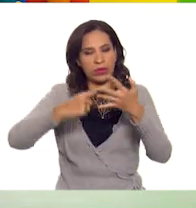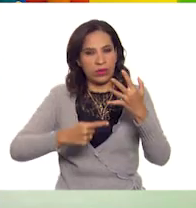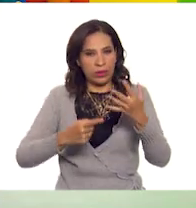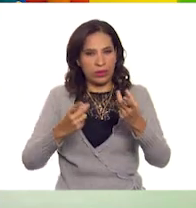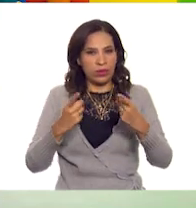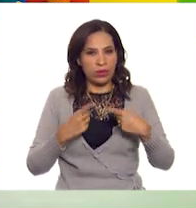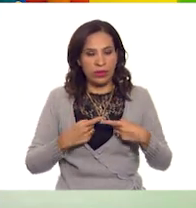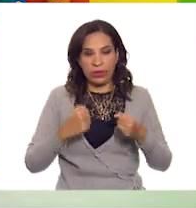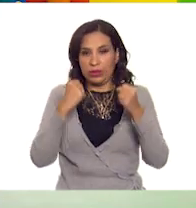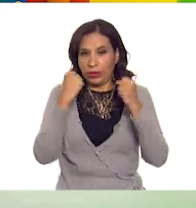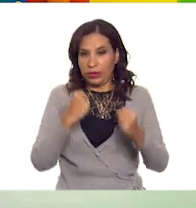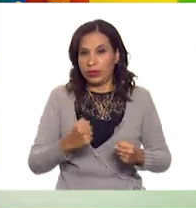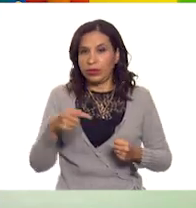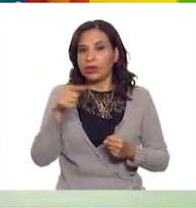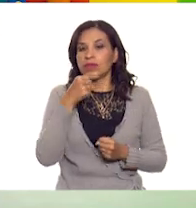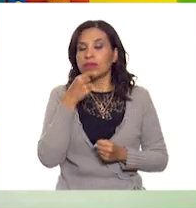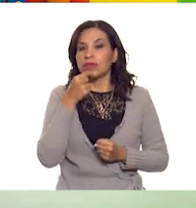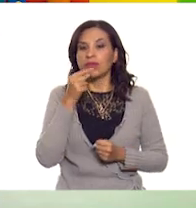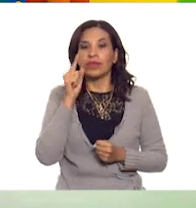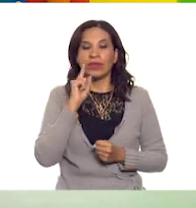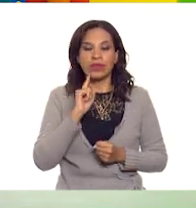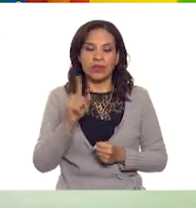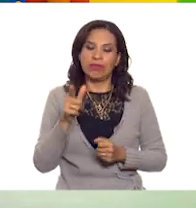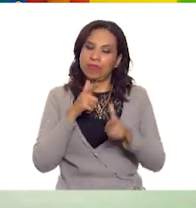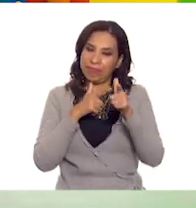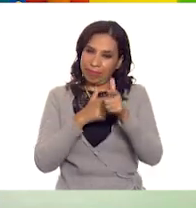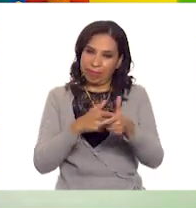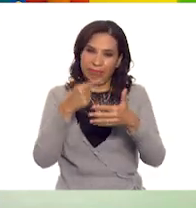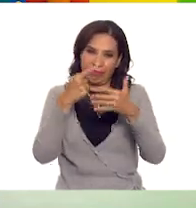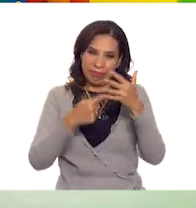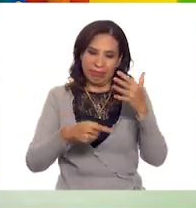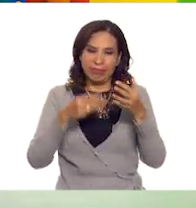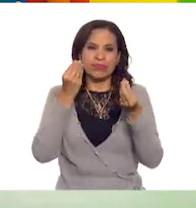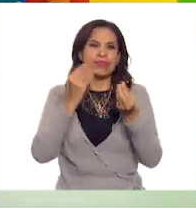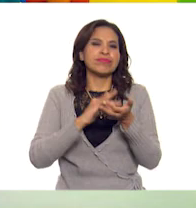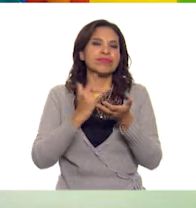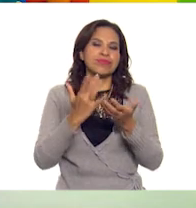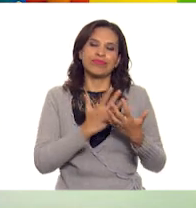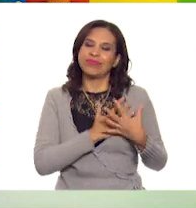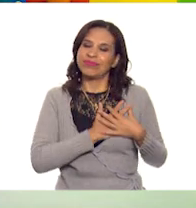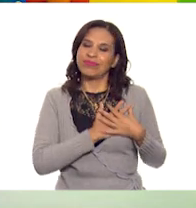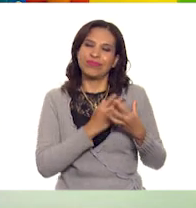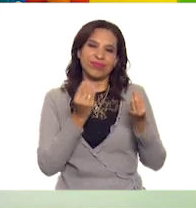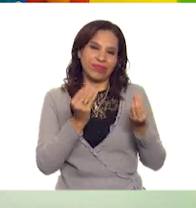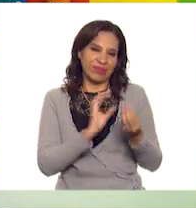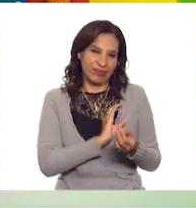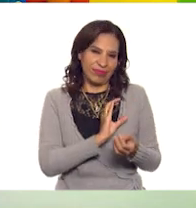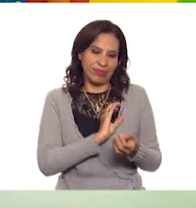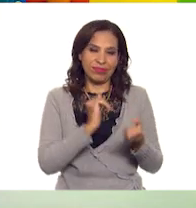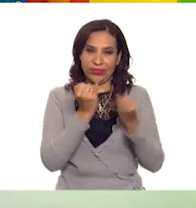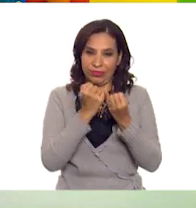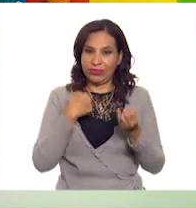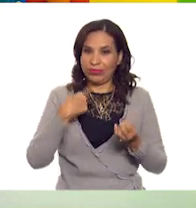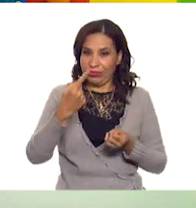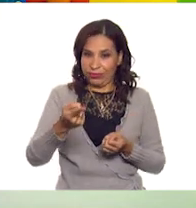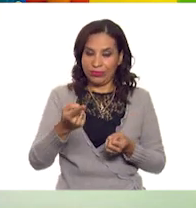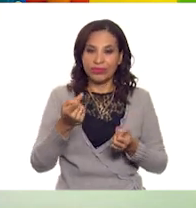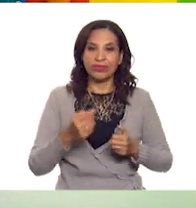diste. Seguro que las niñas y los niños los van a seguir. Muchas gracias. Te queremos mucho. Y yo a